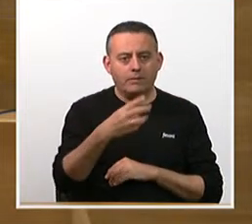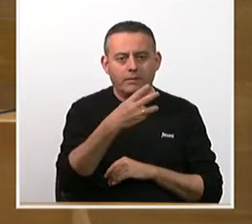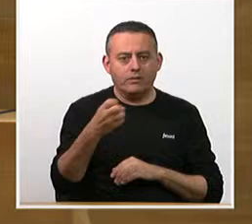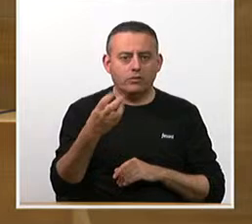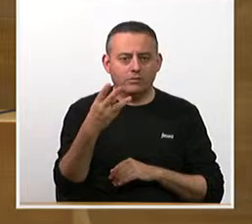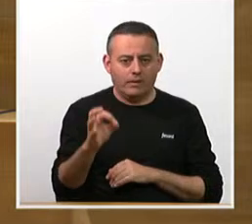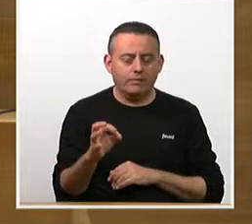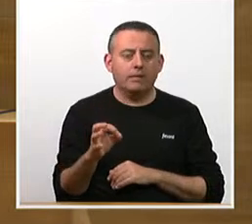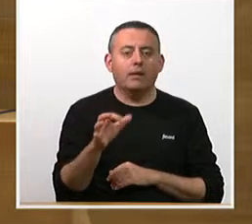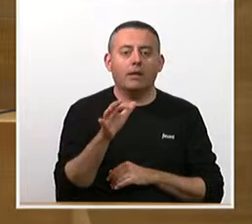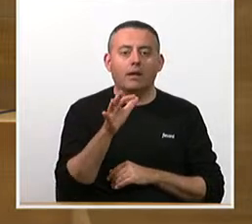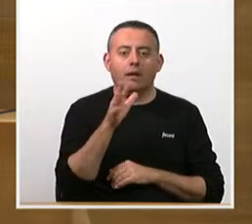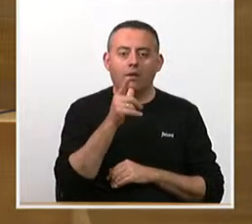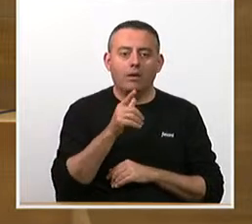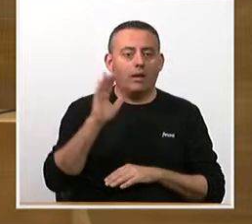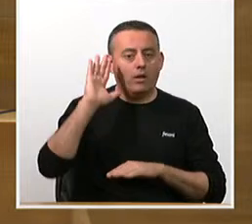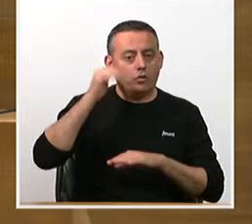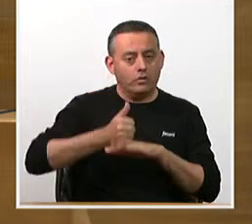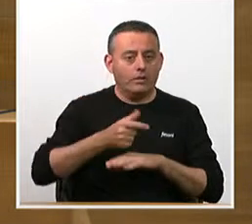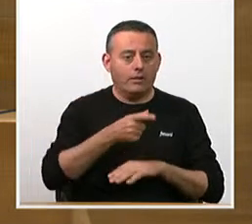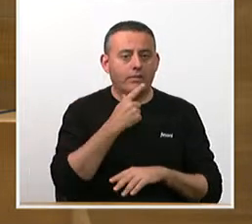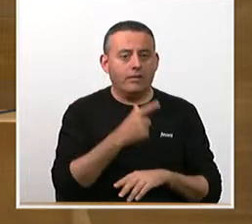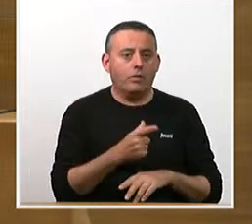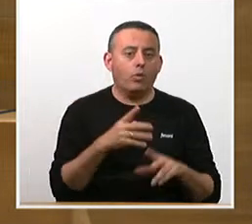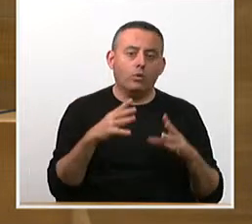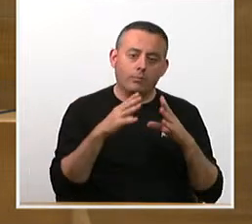universidades y empleo registro de entrada